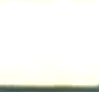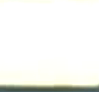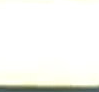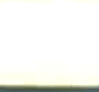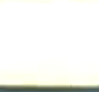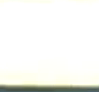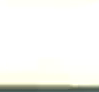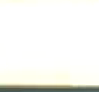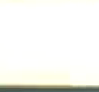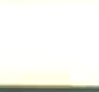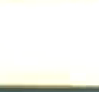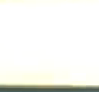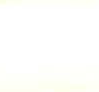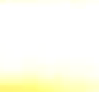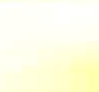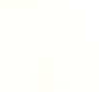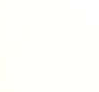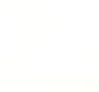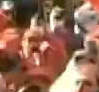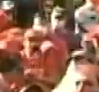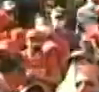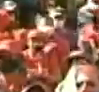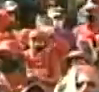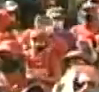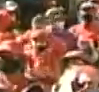nuevas victorias.